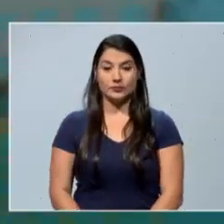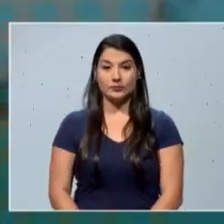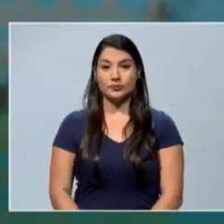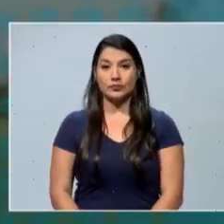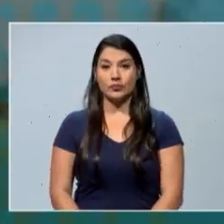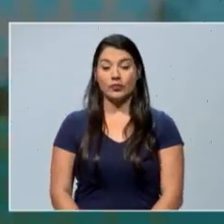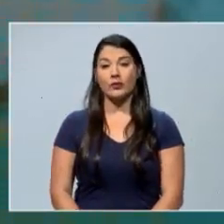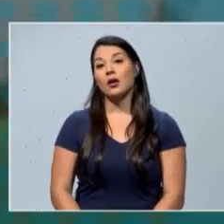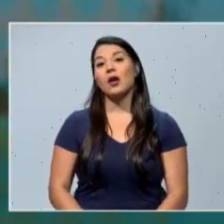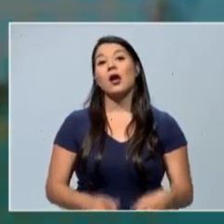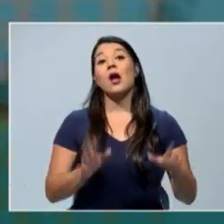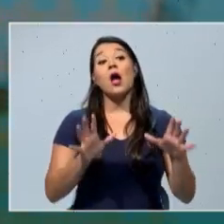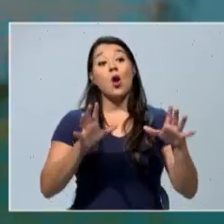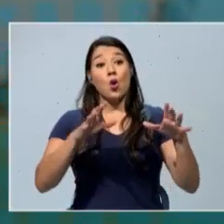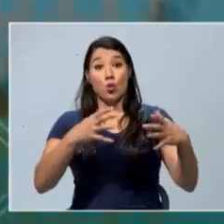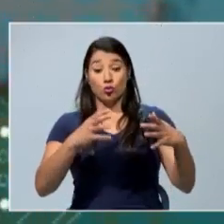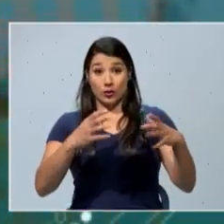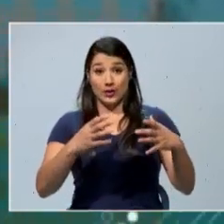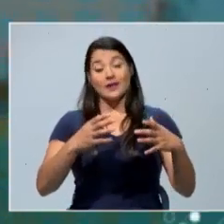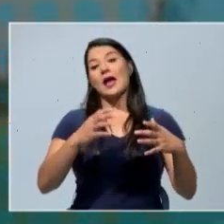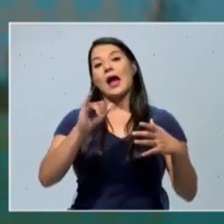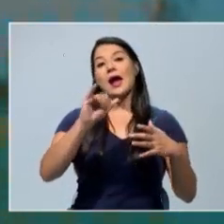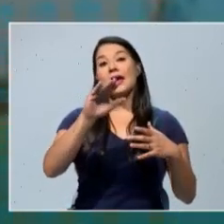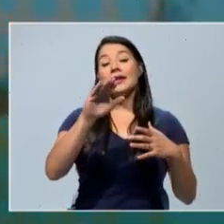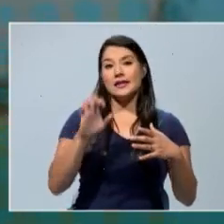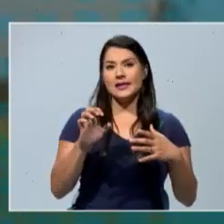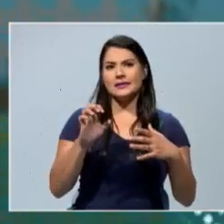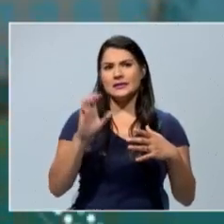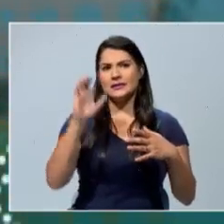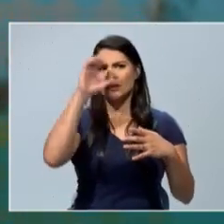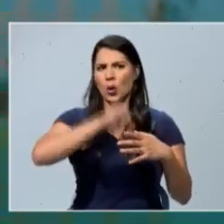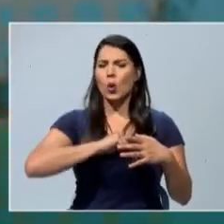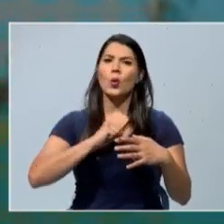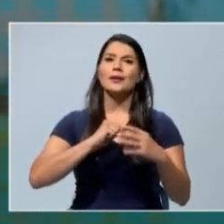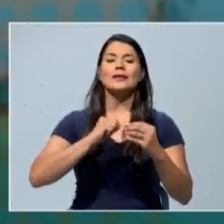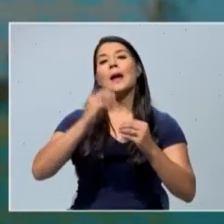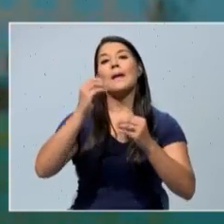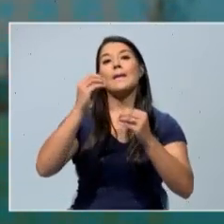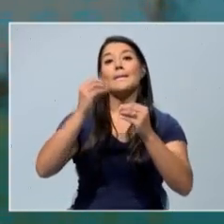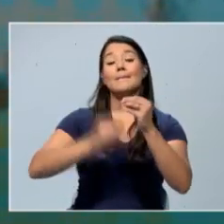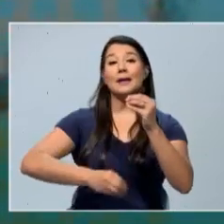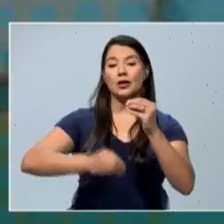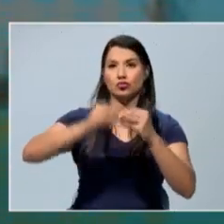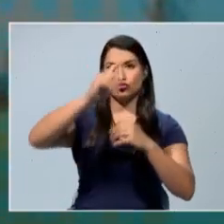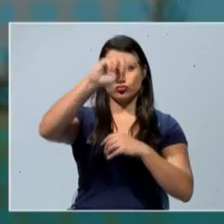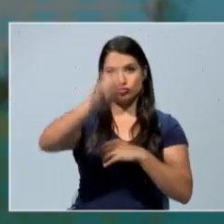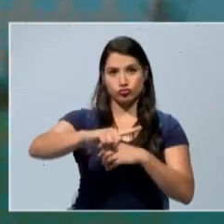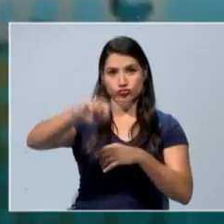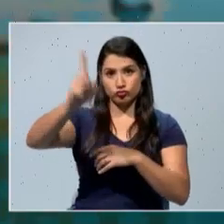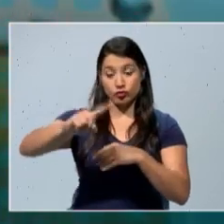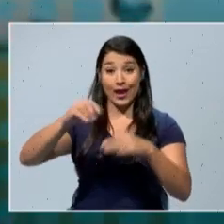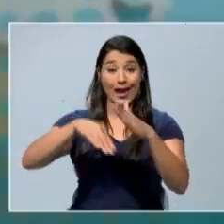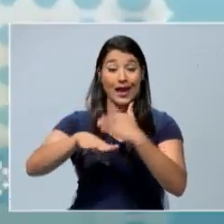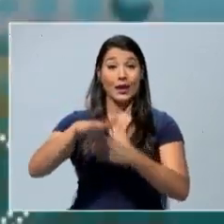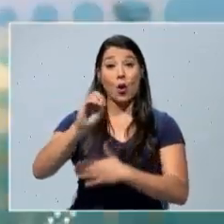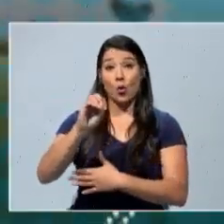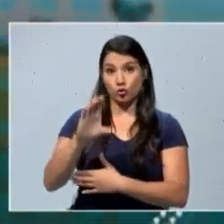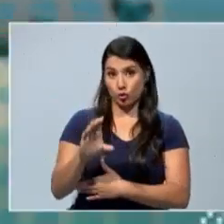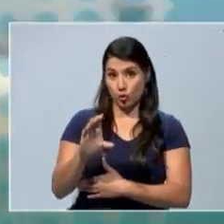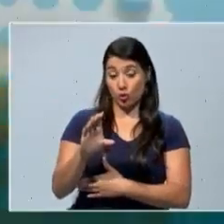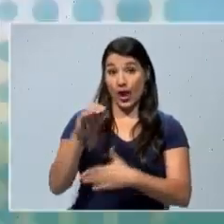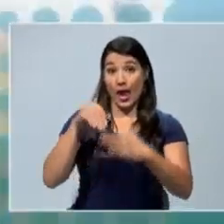La unidad de descargas del ICE registró una disminución en las descargas atmosféricas o caída de rayos para el mes de octubre. En nuestro dato